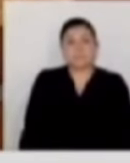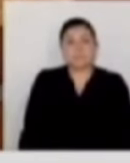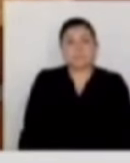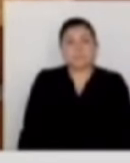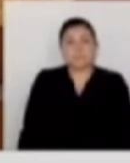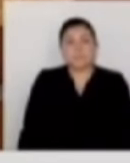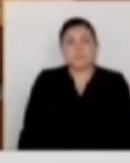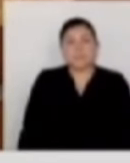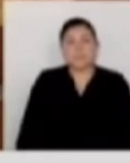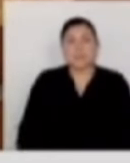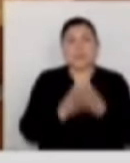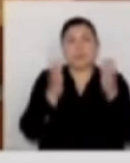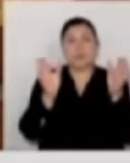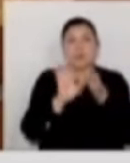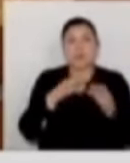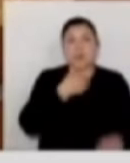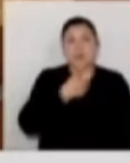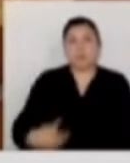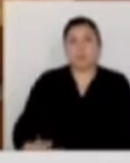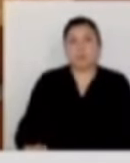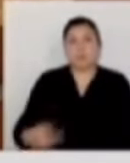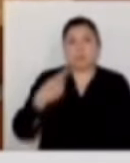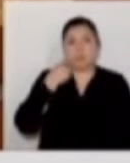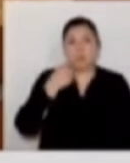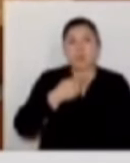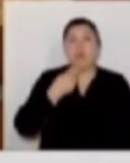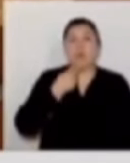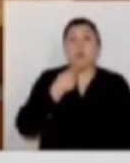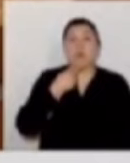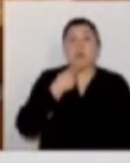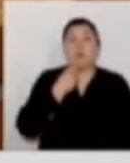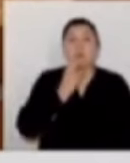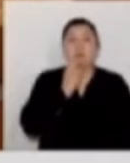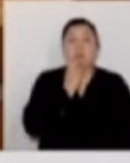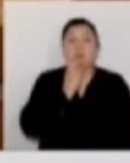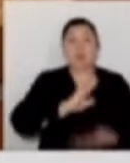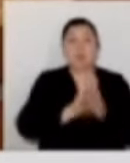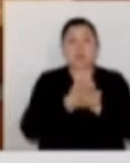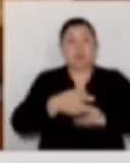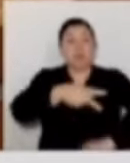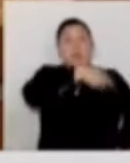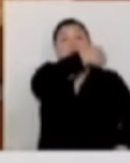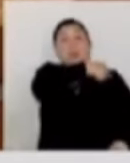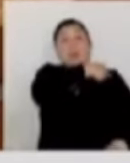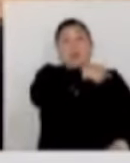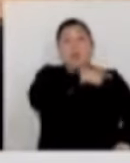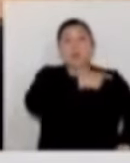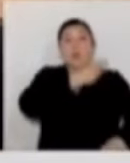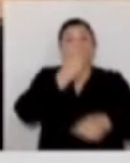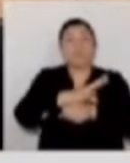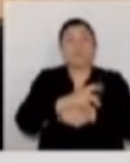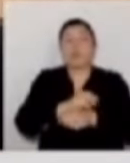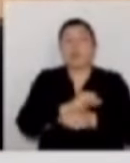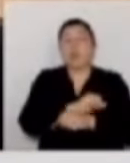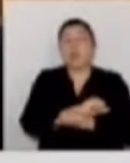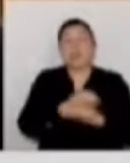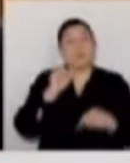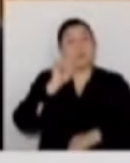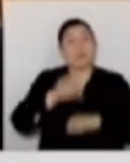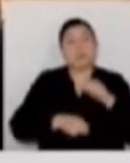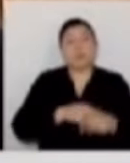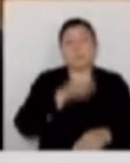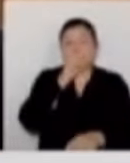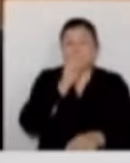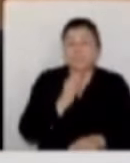Muchas gracias presidente lo que vive antofagasta y todo el norte con la delincuencia ya es insostenible en esta misma cámara ha dado a